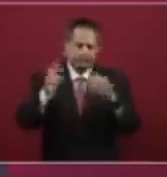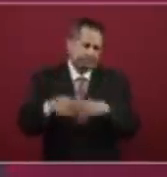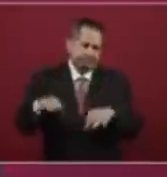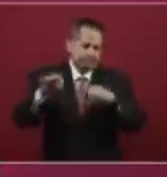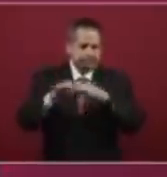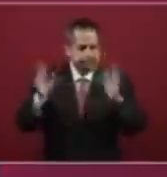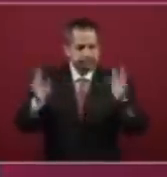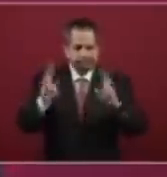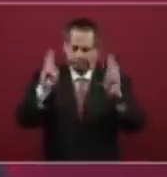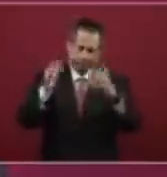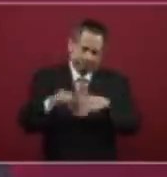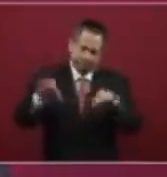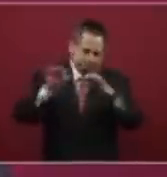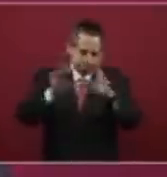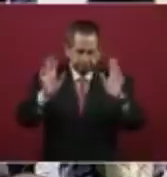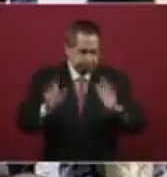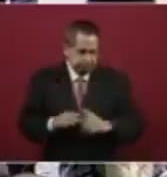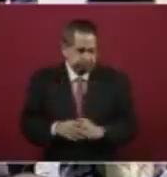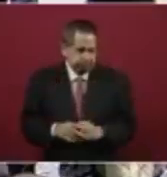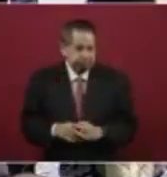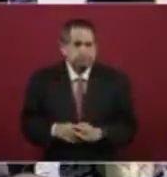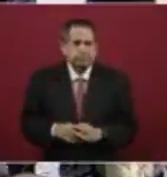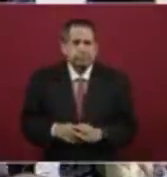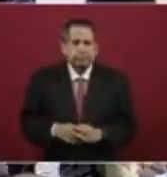importantes, muy importantes.